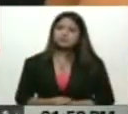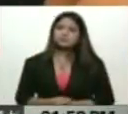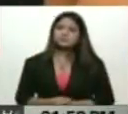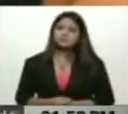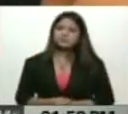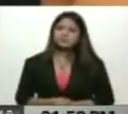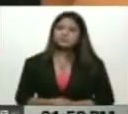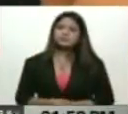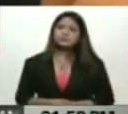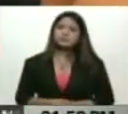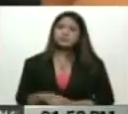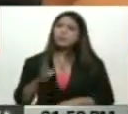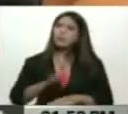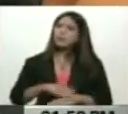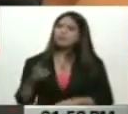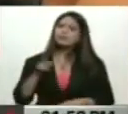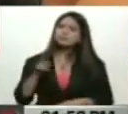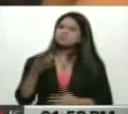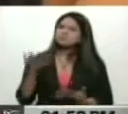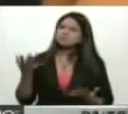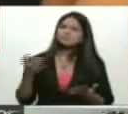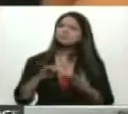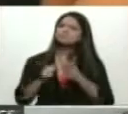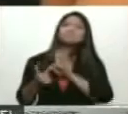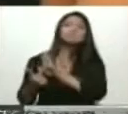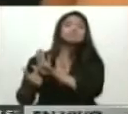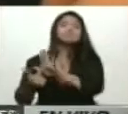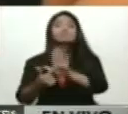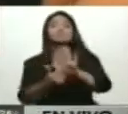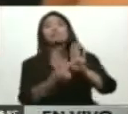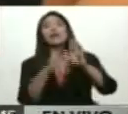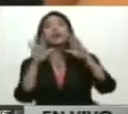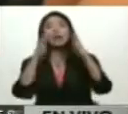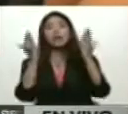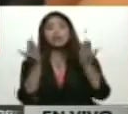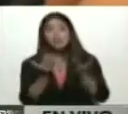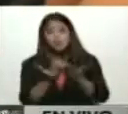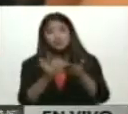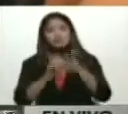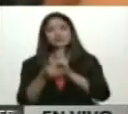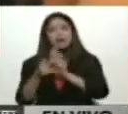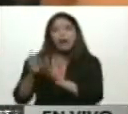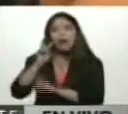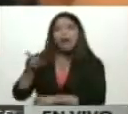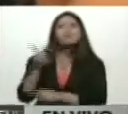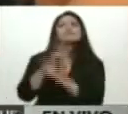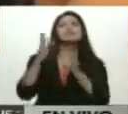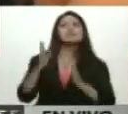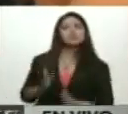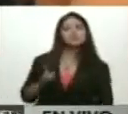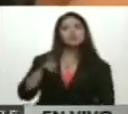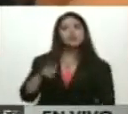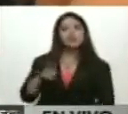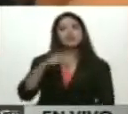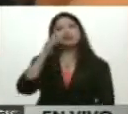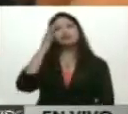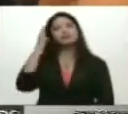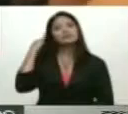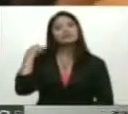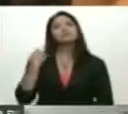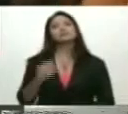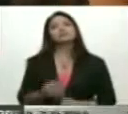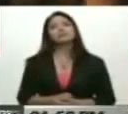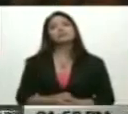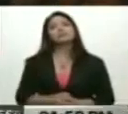cultor porque fue él la referencia planetaria de venezuela fue él la referencia de